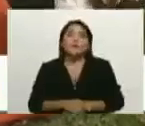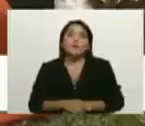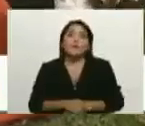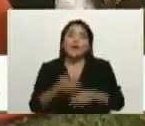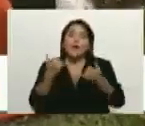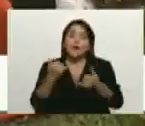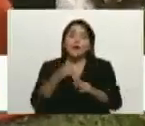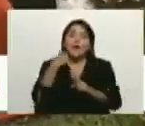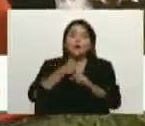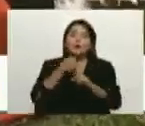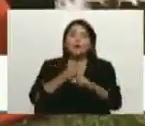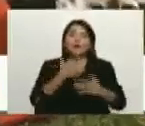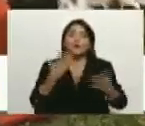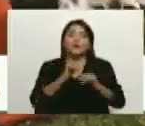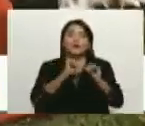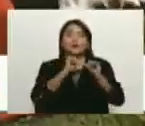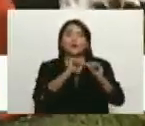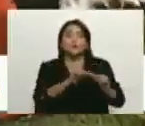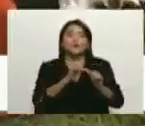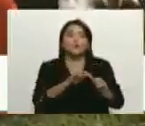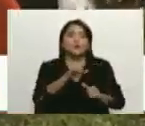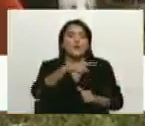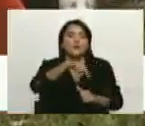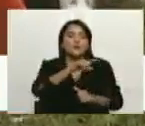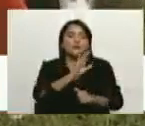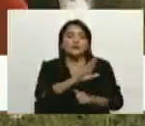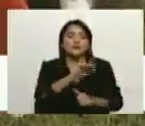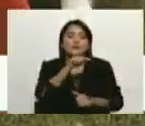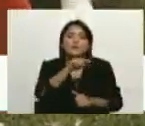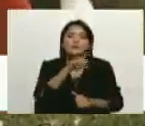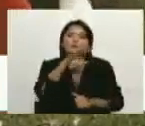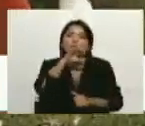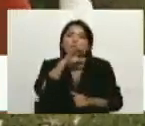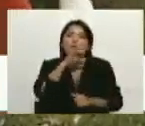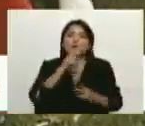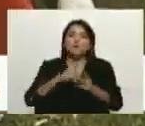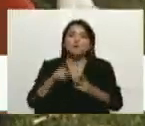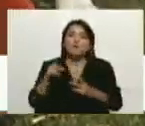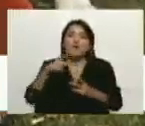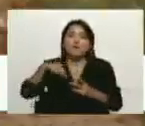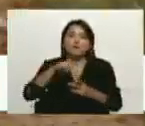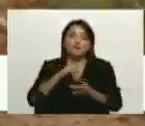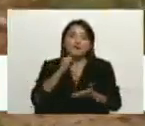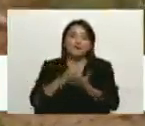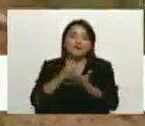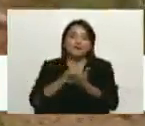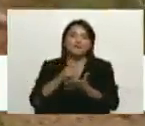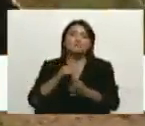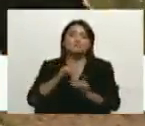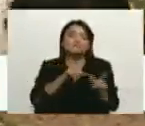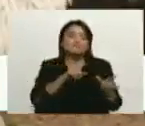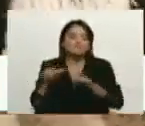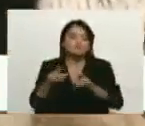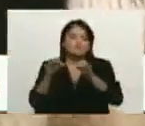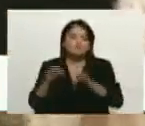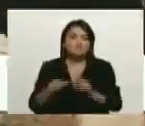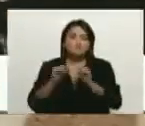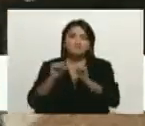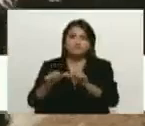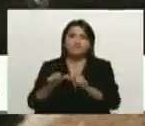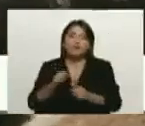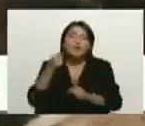por primero por conservar y mantener la raza y segundo por lograr que nos den el registro definitivo. Para preservar esta